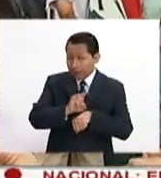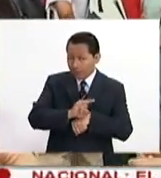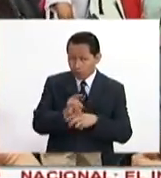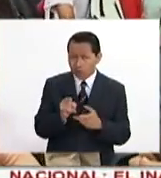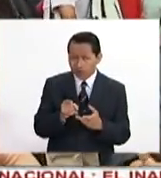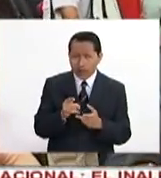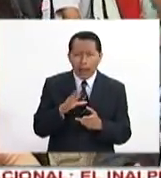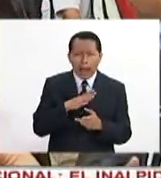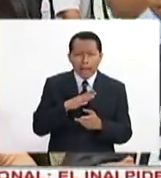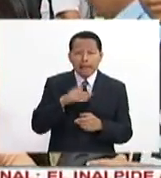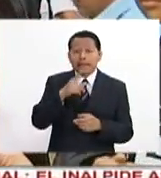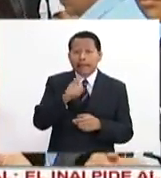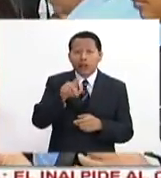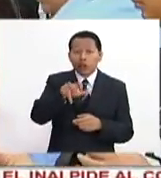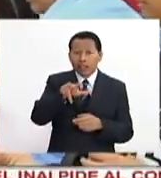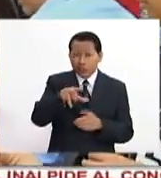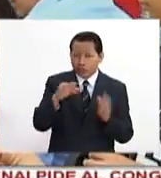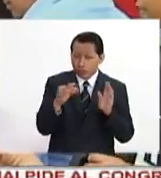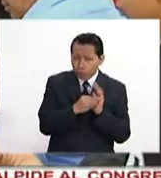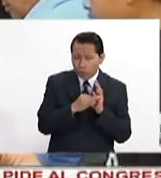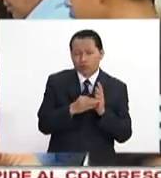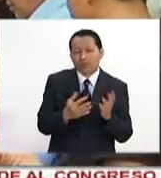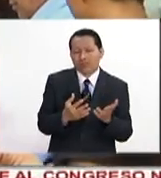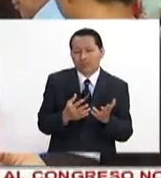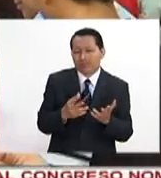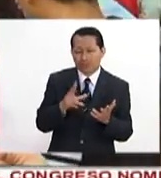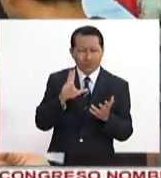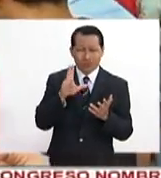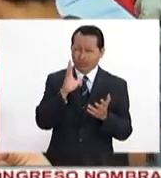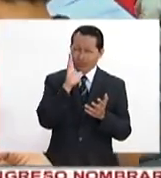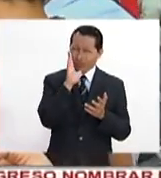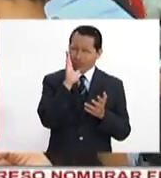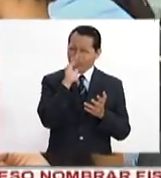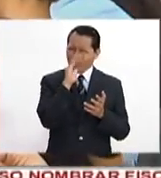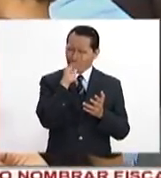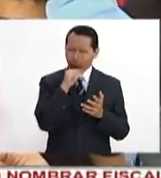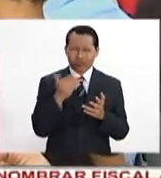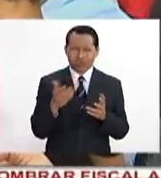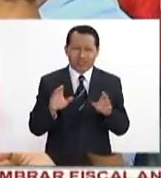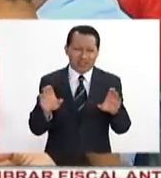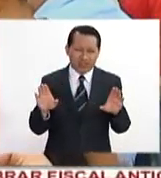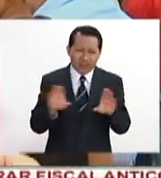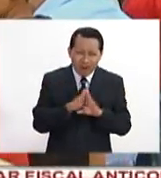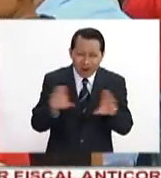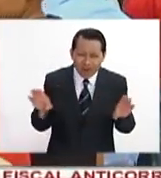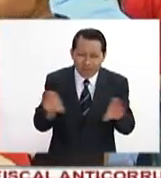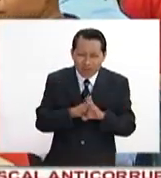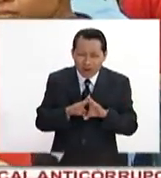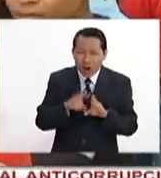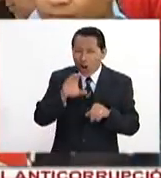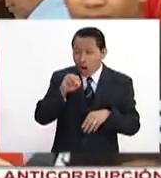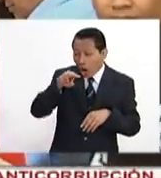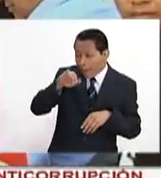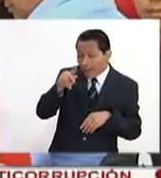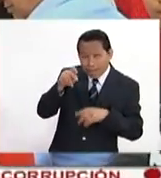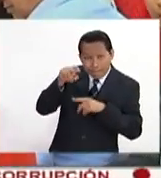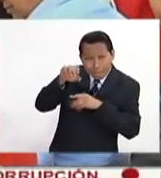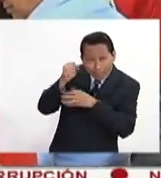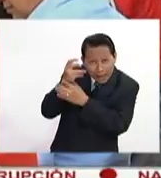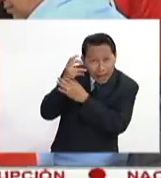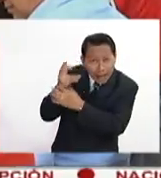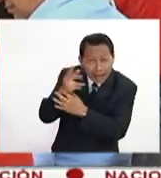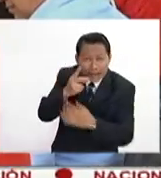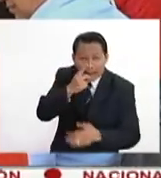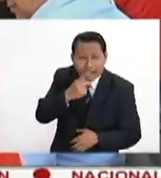que obtuve 118 puntos. Entonces no se me hace posible que haya, ahorita Comipem me haya dicho